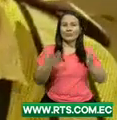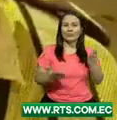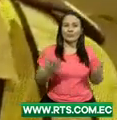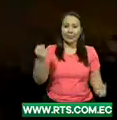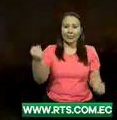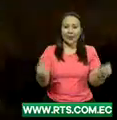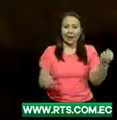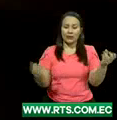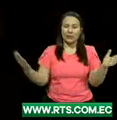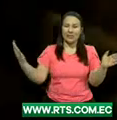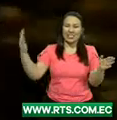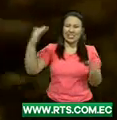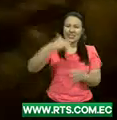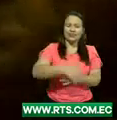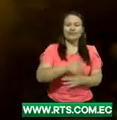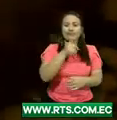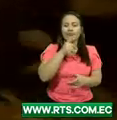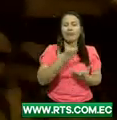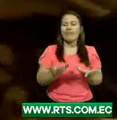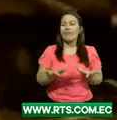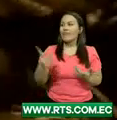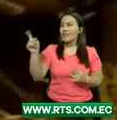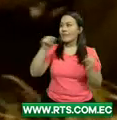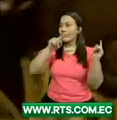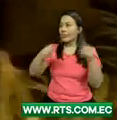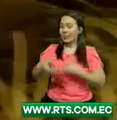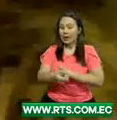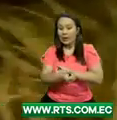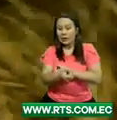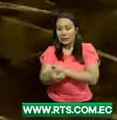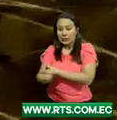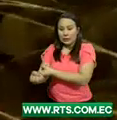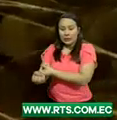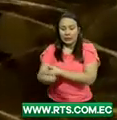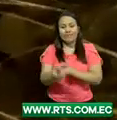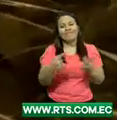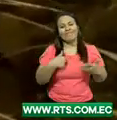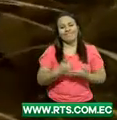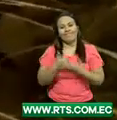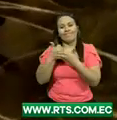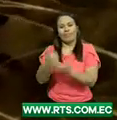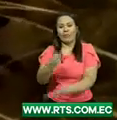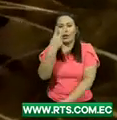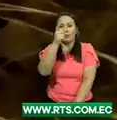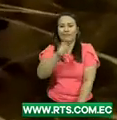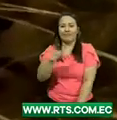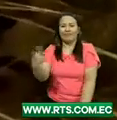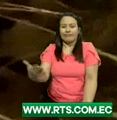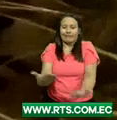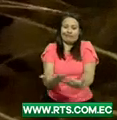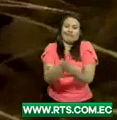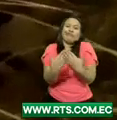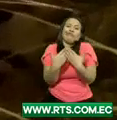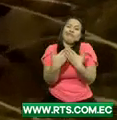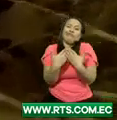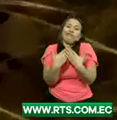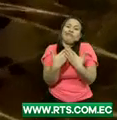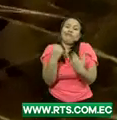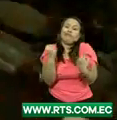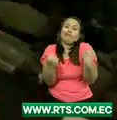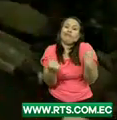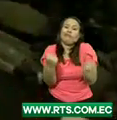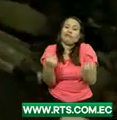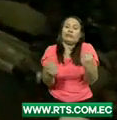al lugar llegaron miembros del cuerpo de bomberos de la capital azuaya para socorrer a las dos víctimas que quedaron atrapados en el carro el